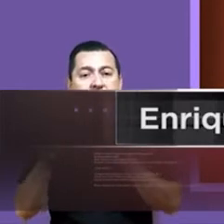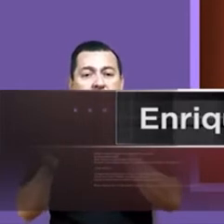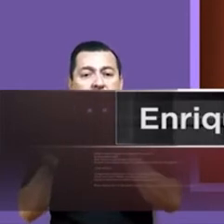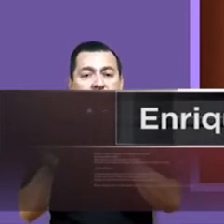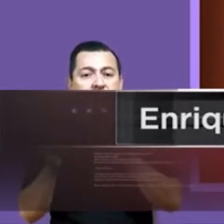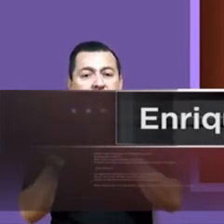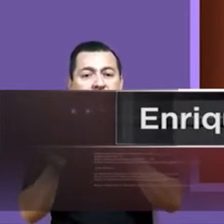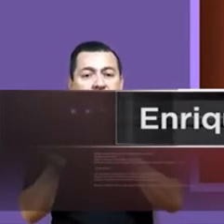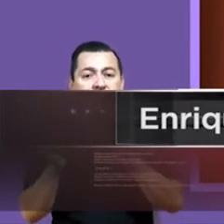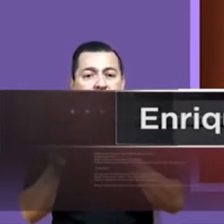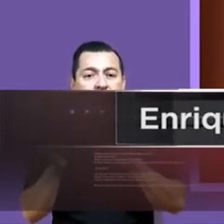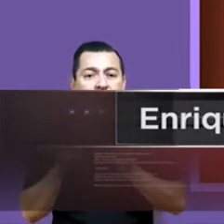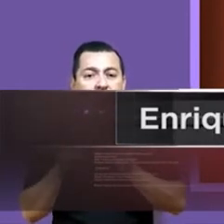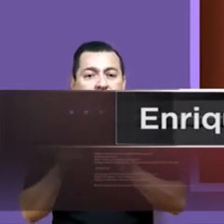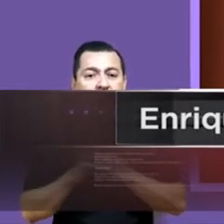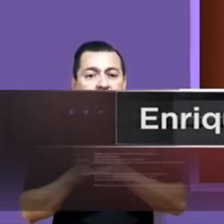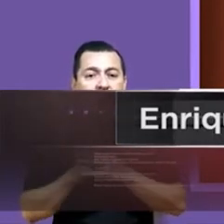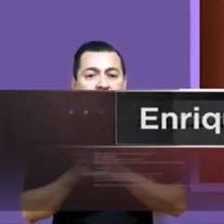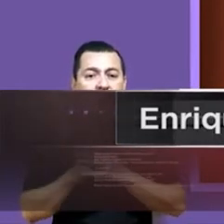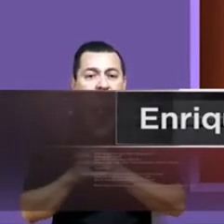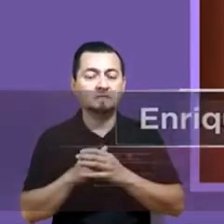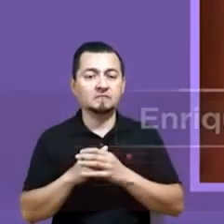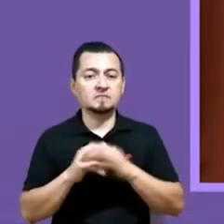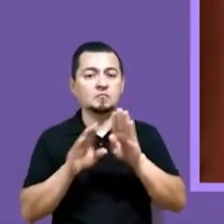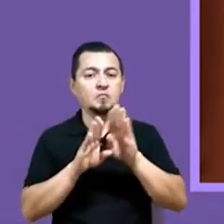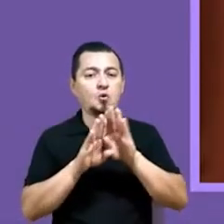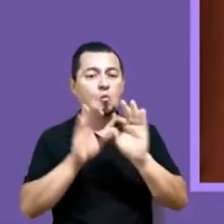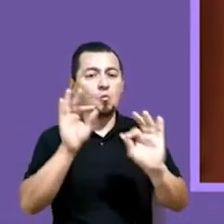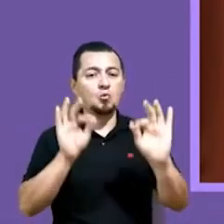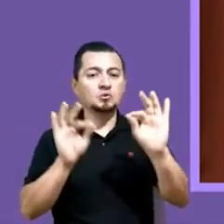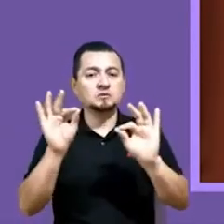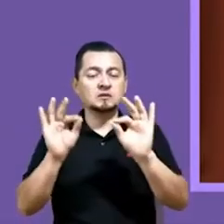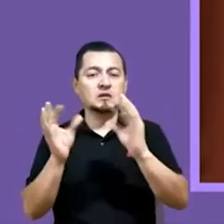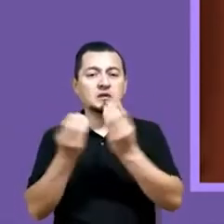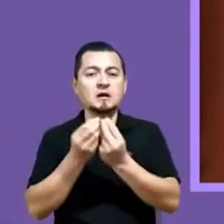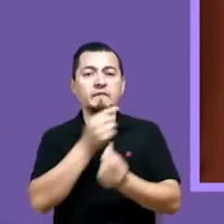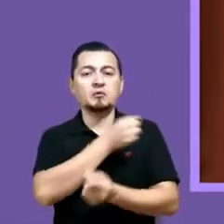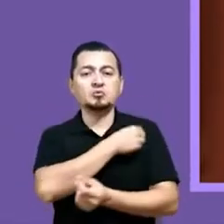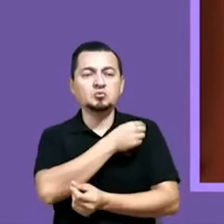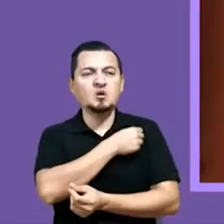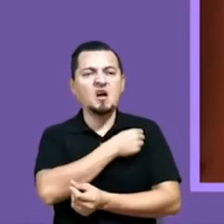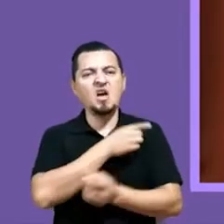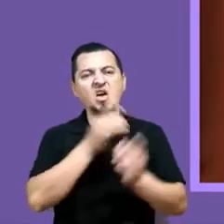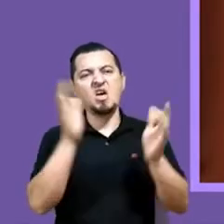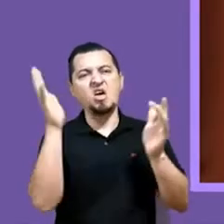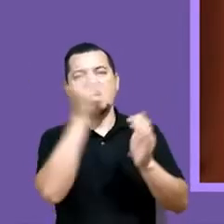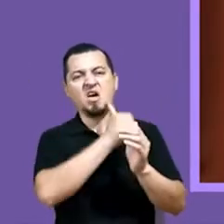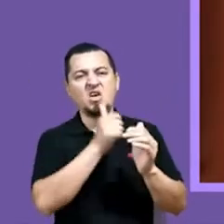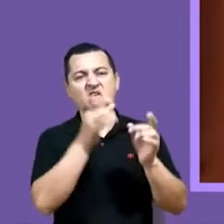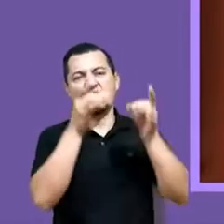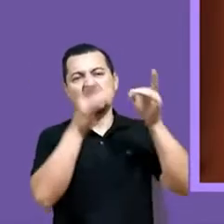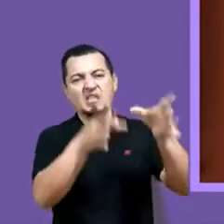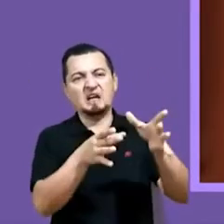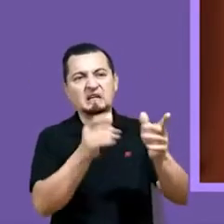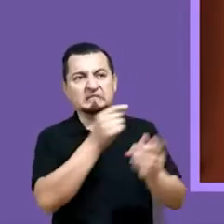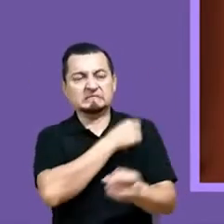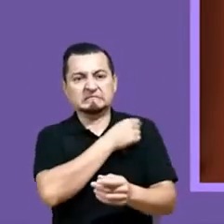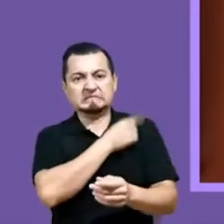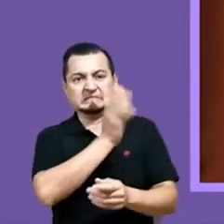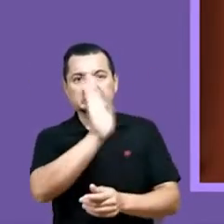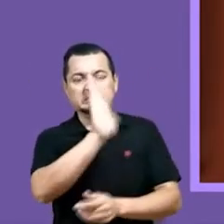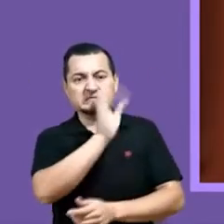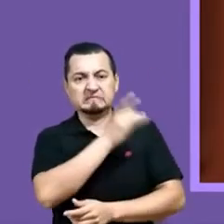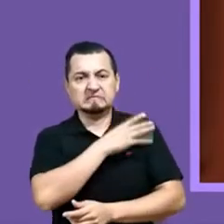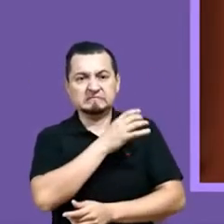estos porcentajes de vacunación y de rechazo perdón de rechazo a la vacuna porque están poniendo en